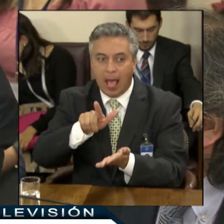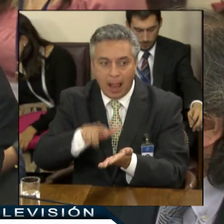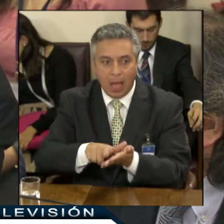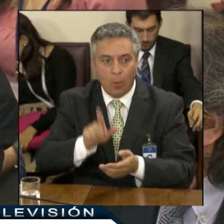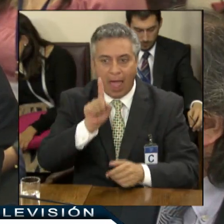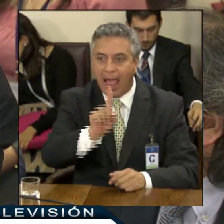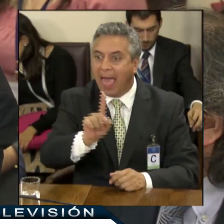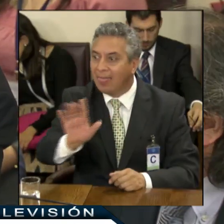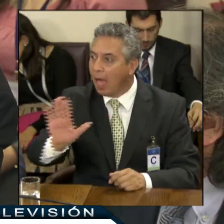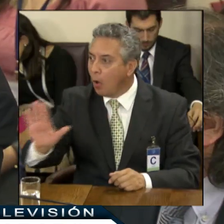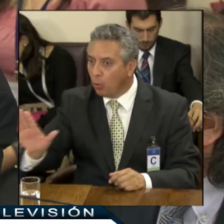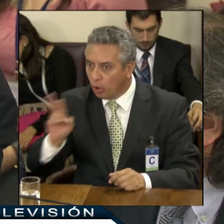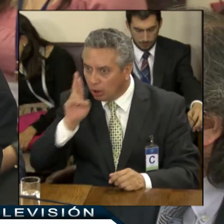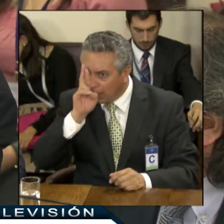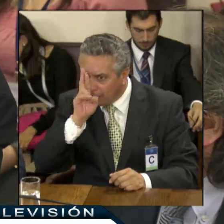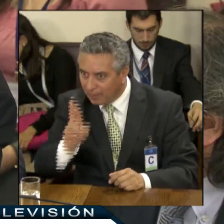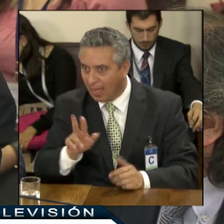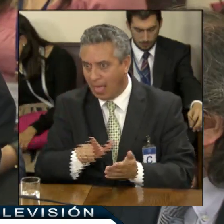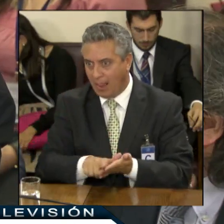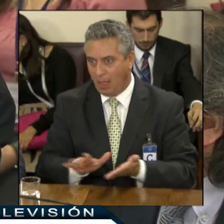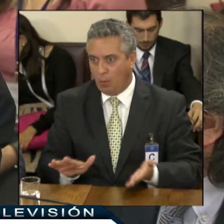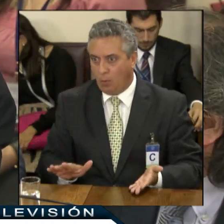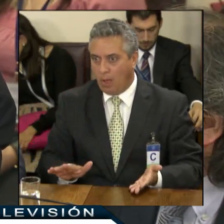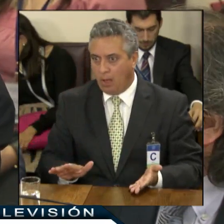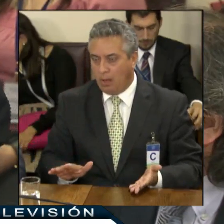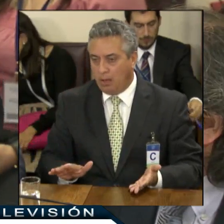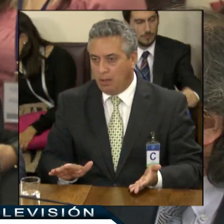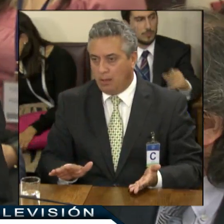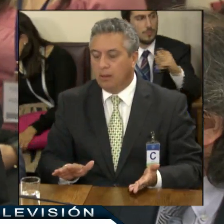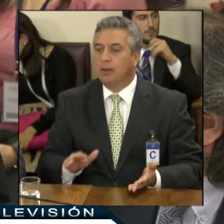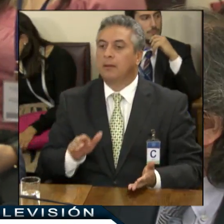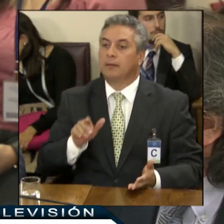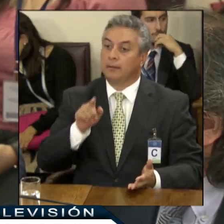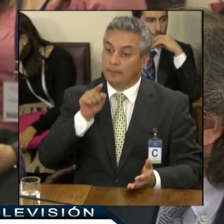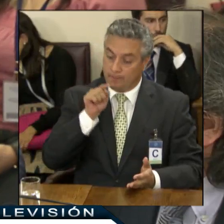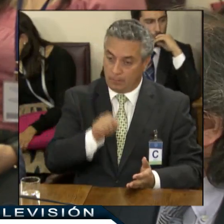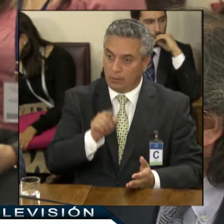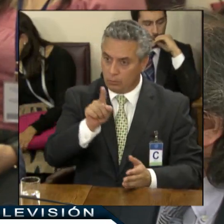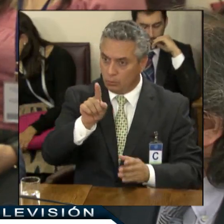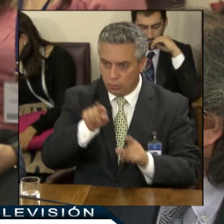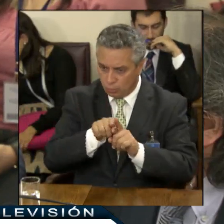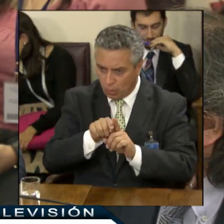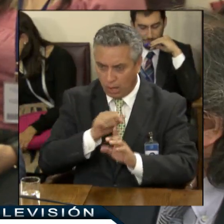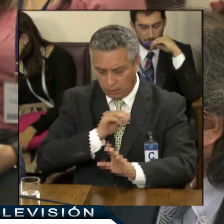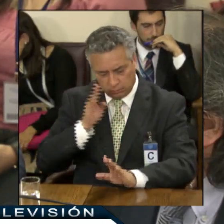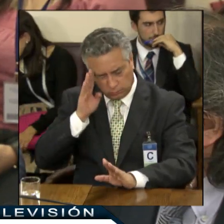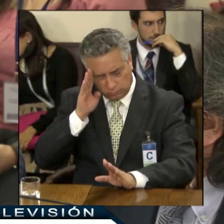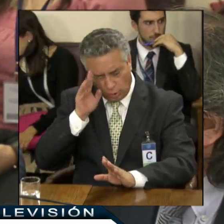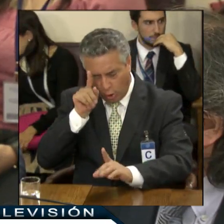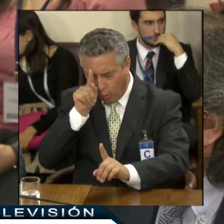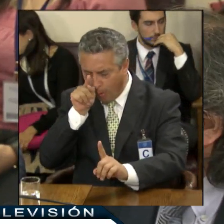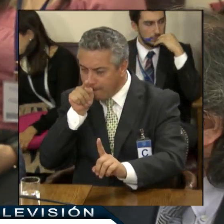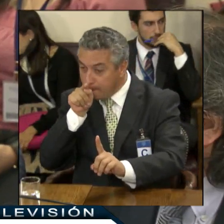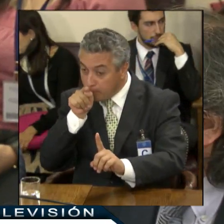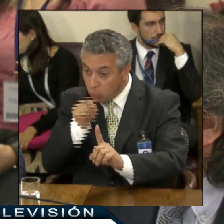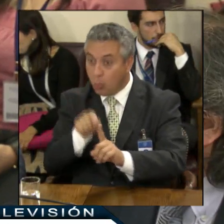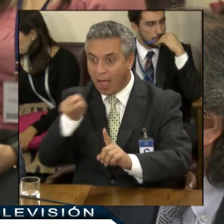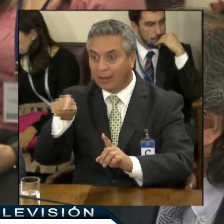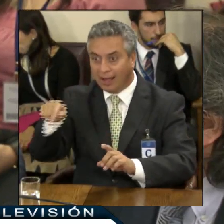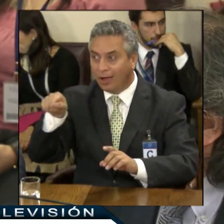de nosotros eh en en yendo a lo a lo puntual de de las